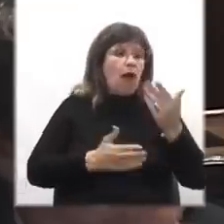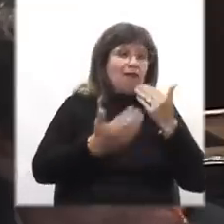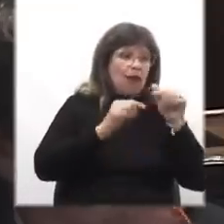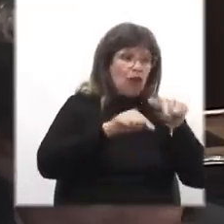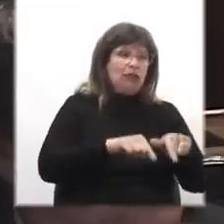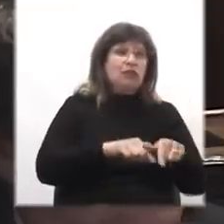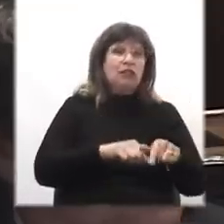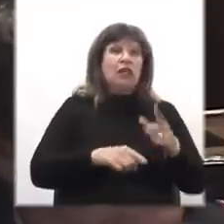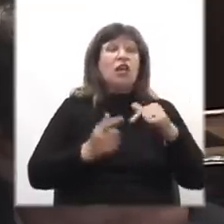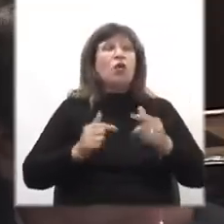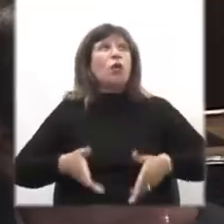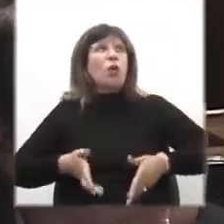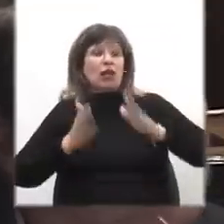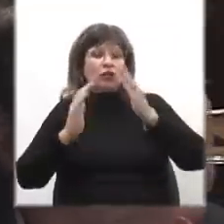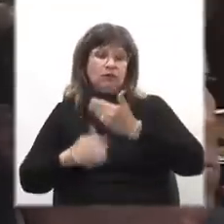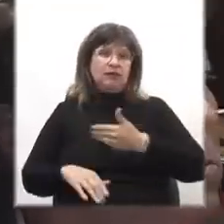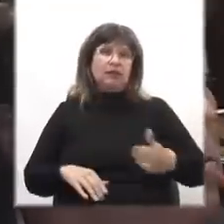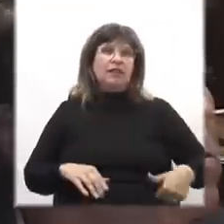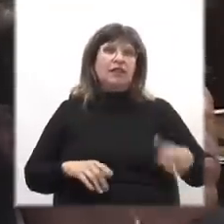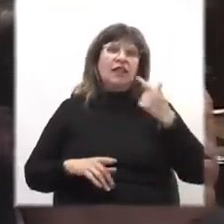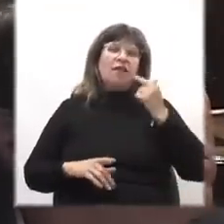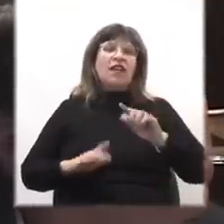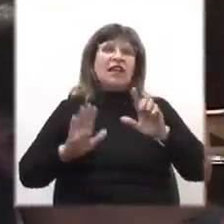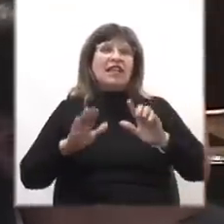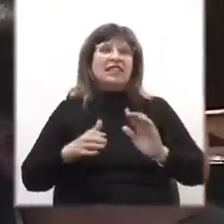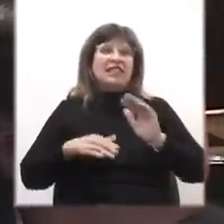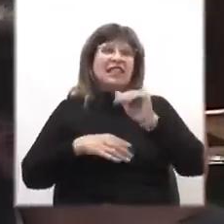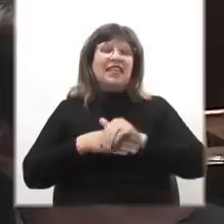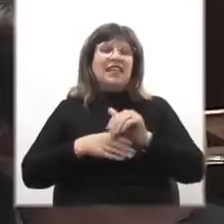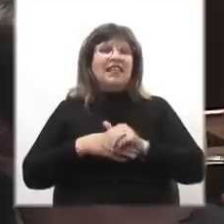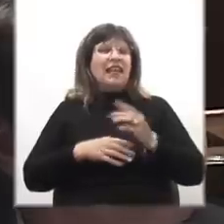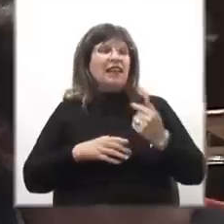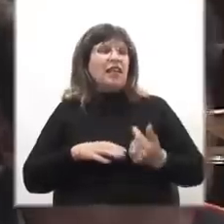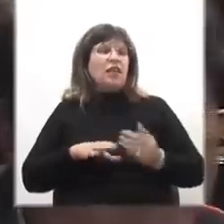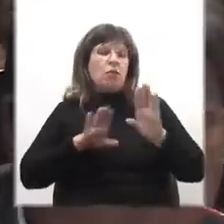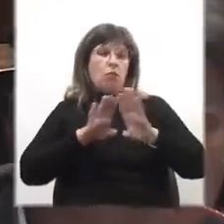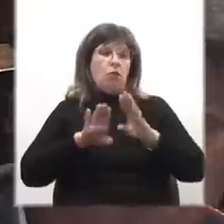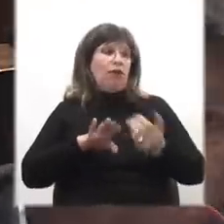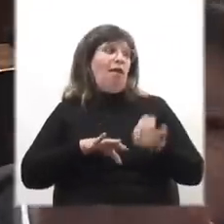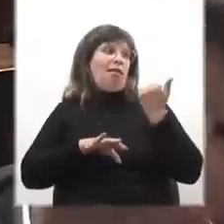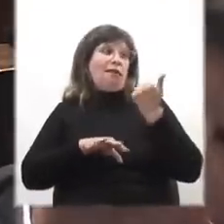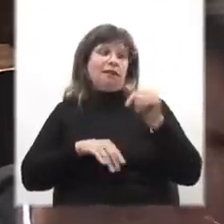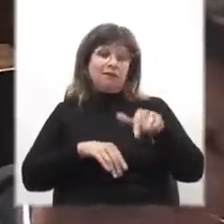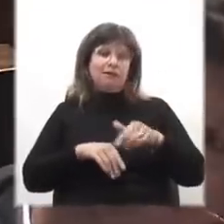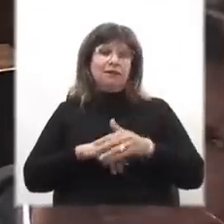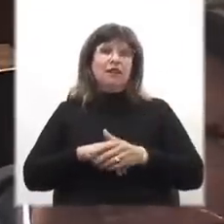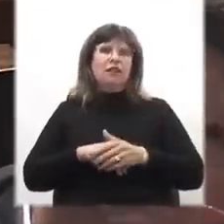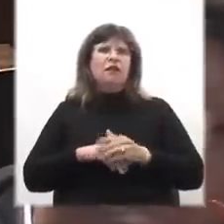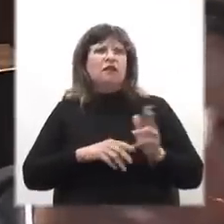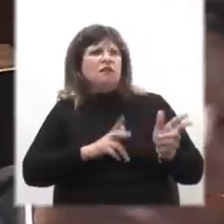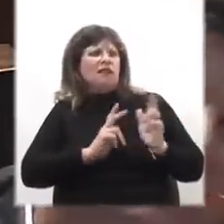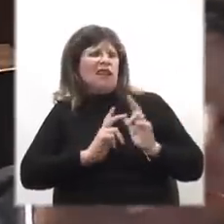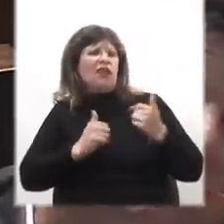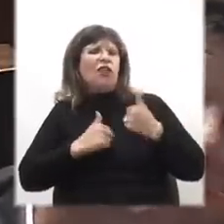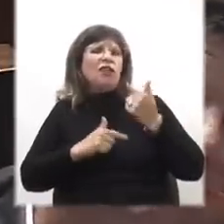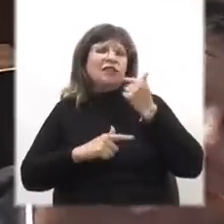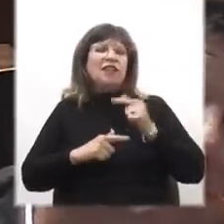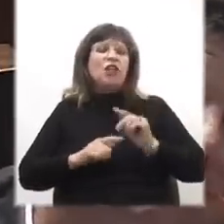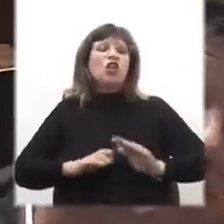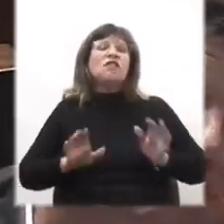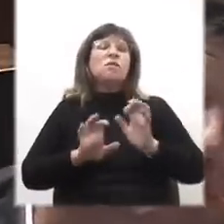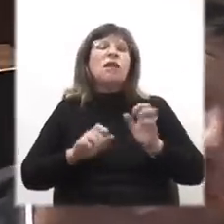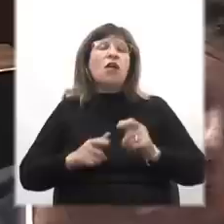cuando van a la torre ejecutiva, van a las 7 de la tarde y entran por la puerta de atrás. ¿Y eso quién nos lo dicen? Los funcionarios de la torre